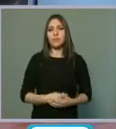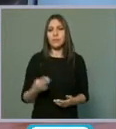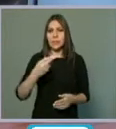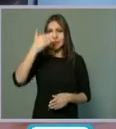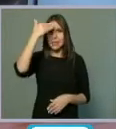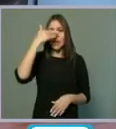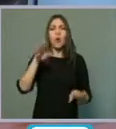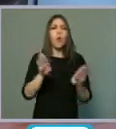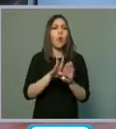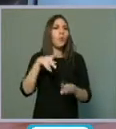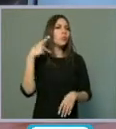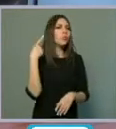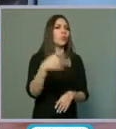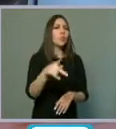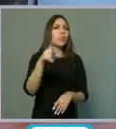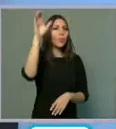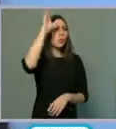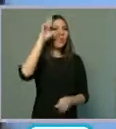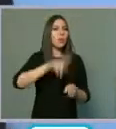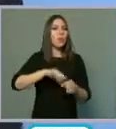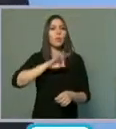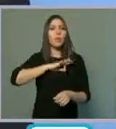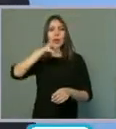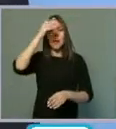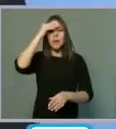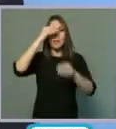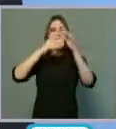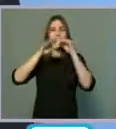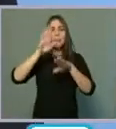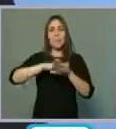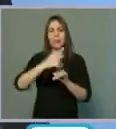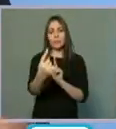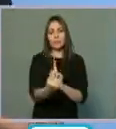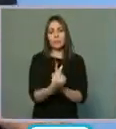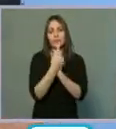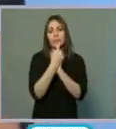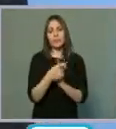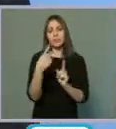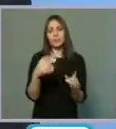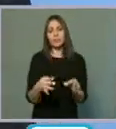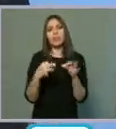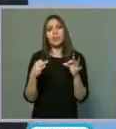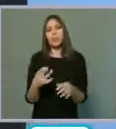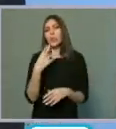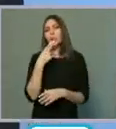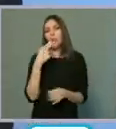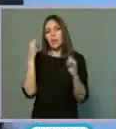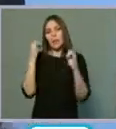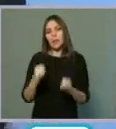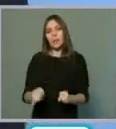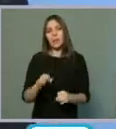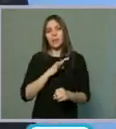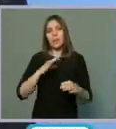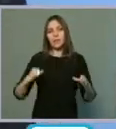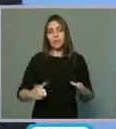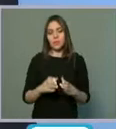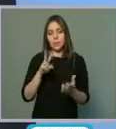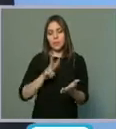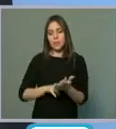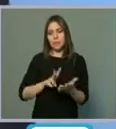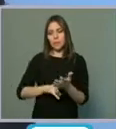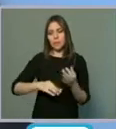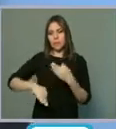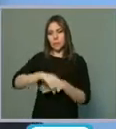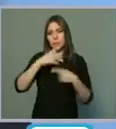cómo es su culto, cómo es su cultura, para podernos acercar también a nosotros, que es Por parte supuesto. de nuestra identidad y la construcción de nuestra sociedad en